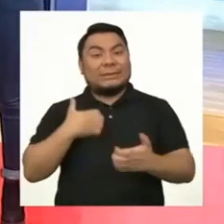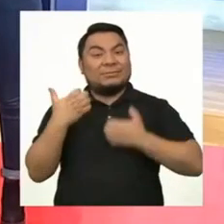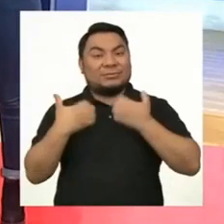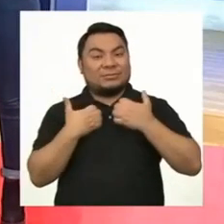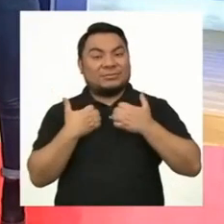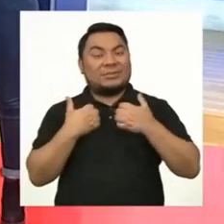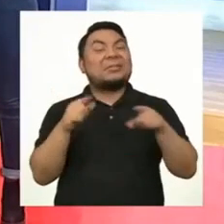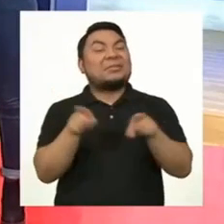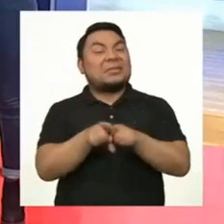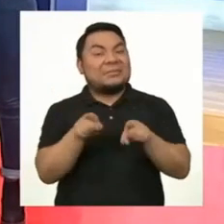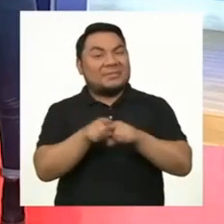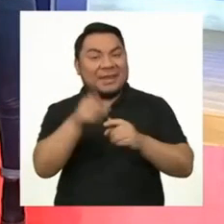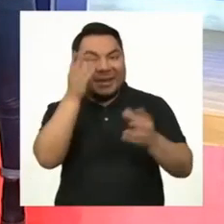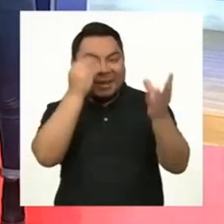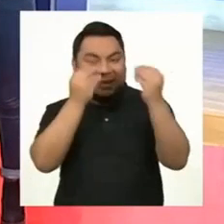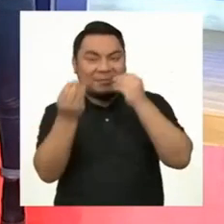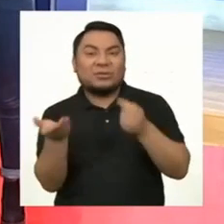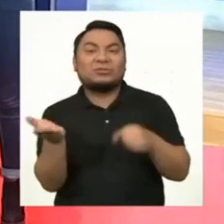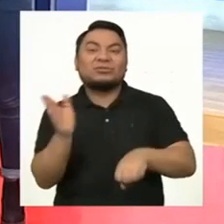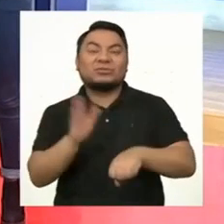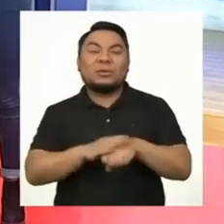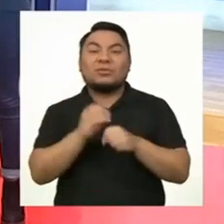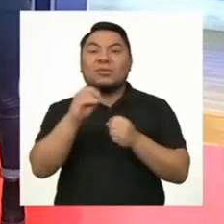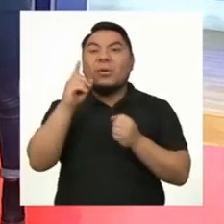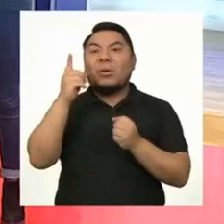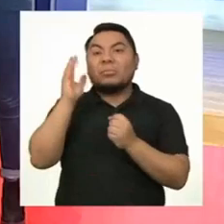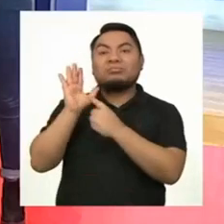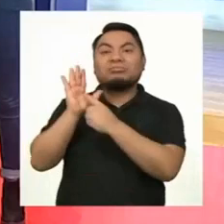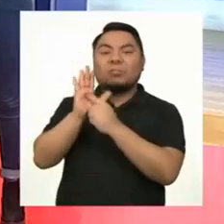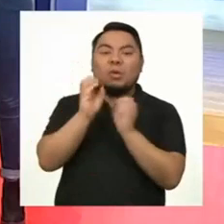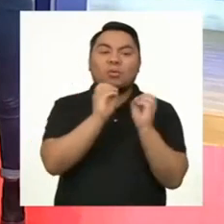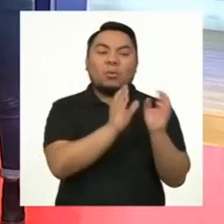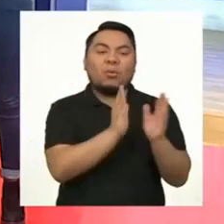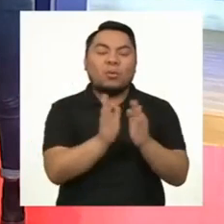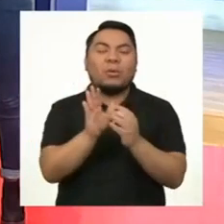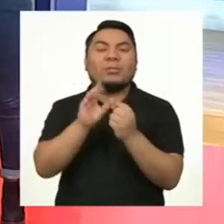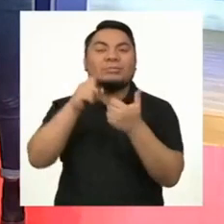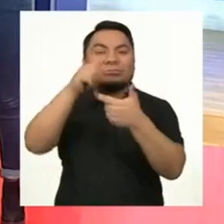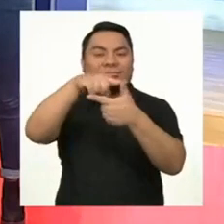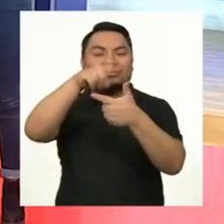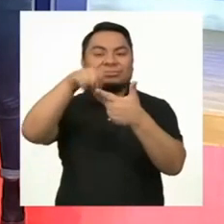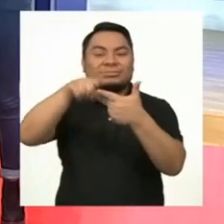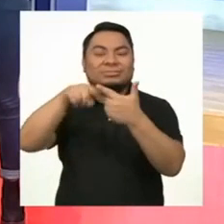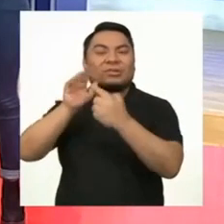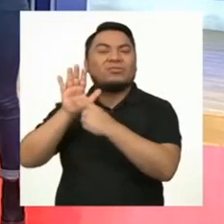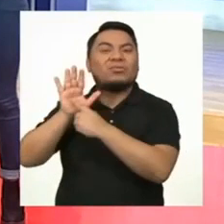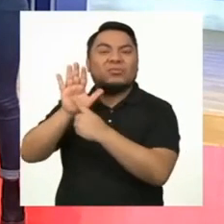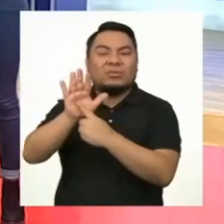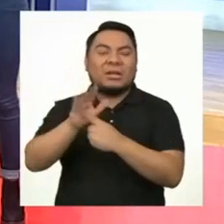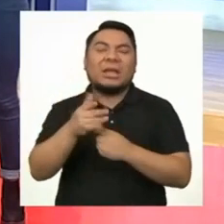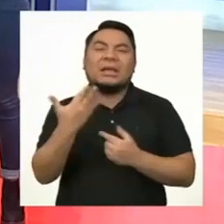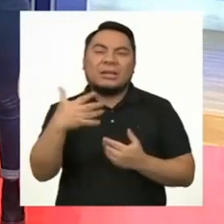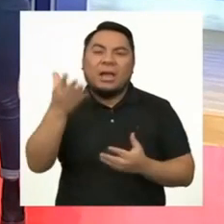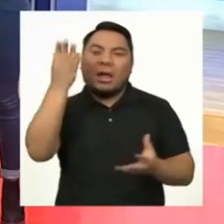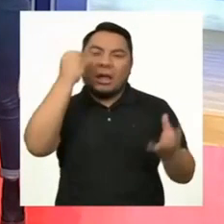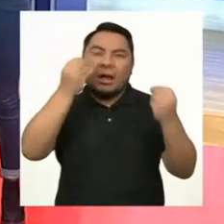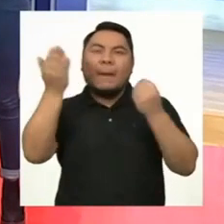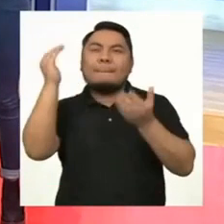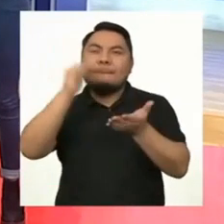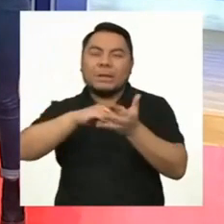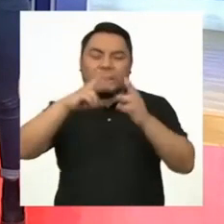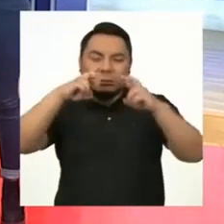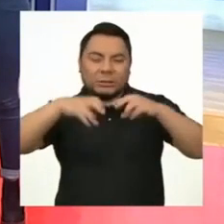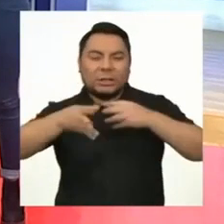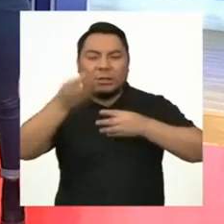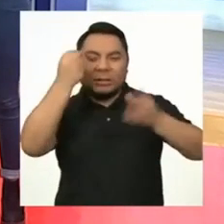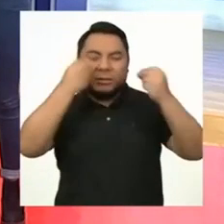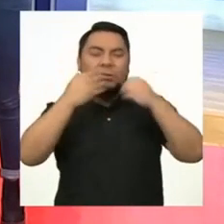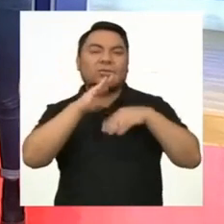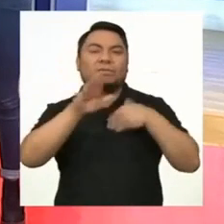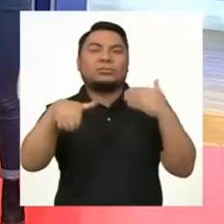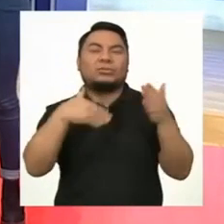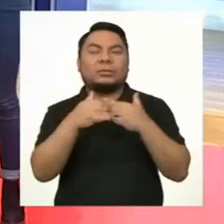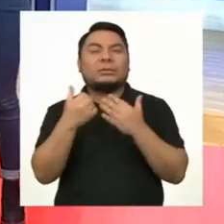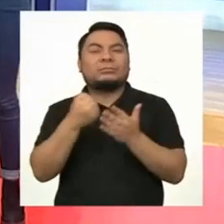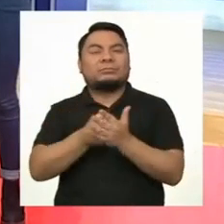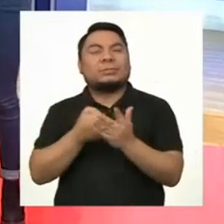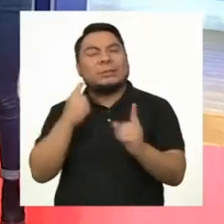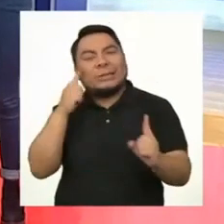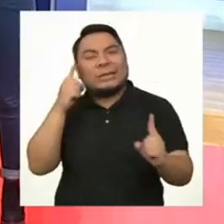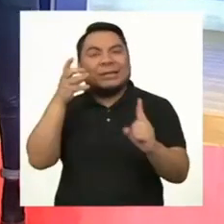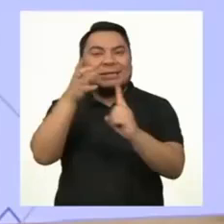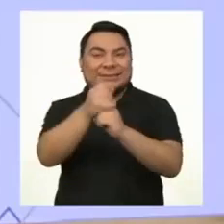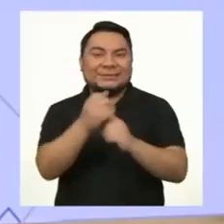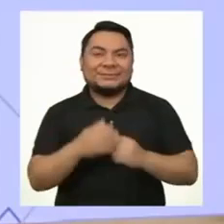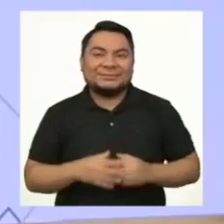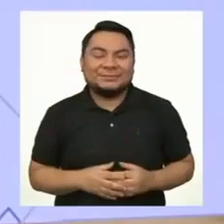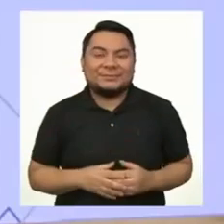paso, también aprendimos sobre los organizadores visuales. Cada vez estamos más informadas e informados y más cerca de poder cumplir con nuestro gran